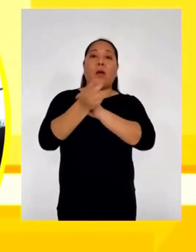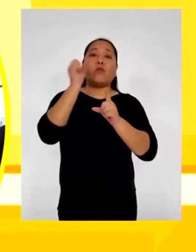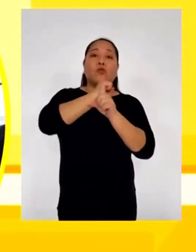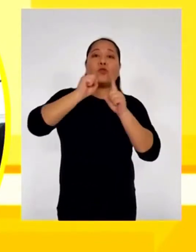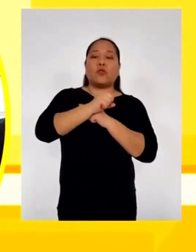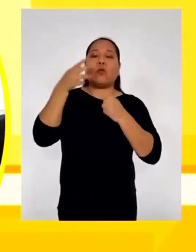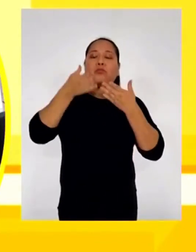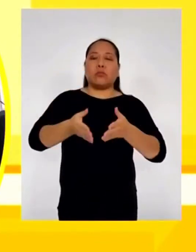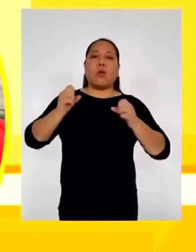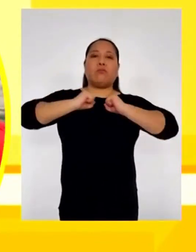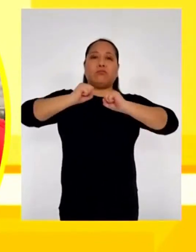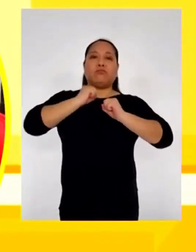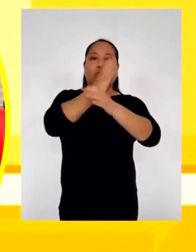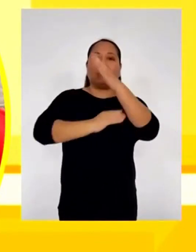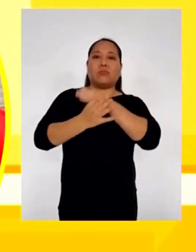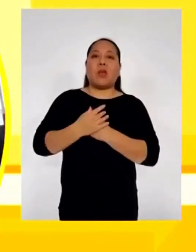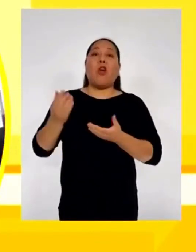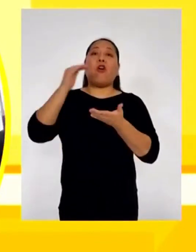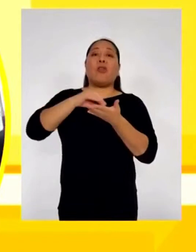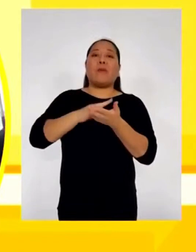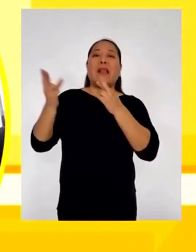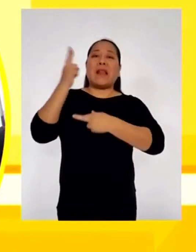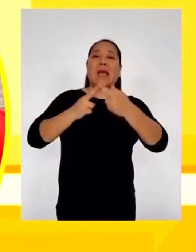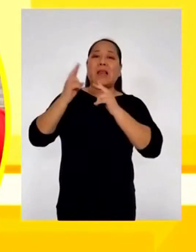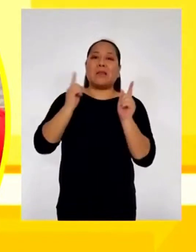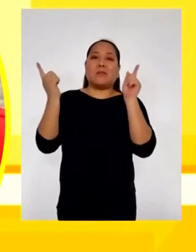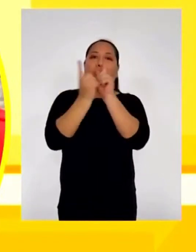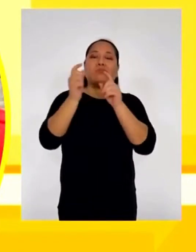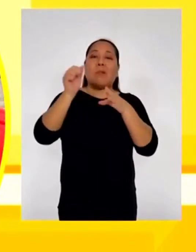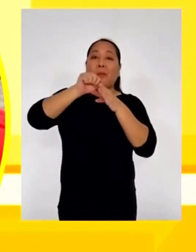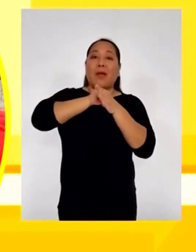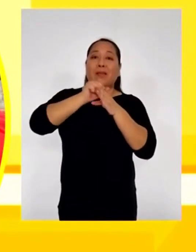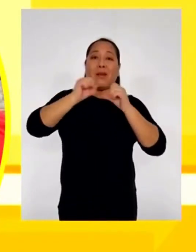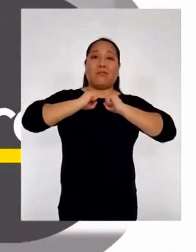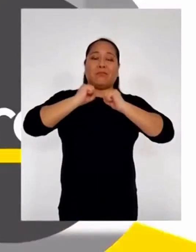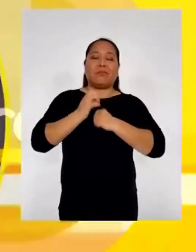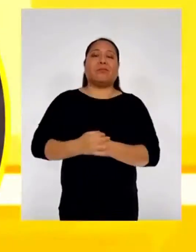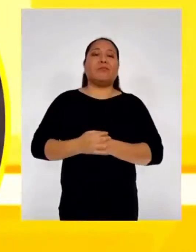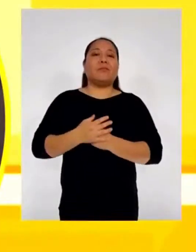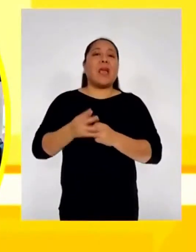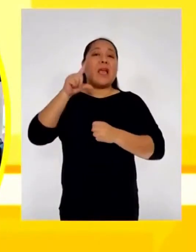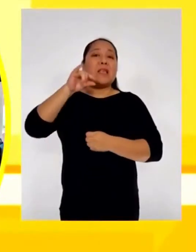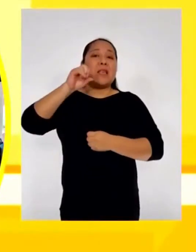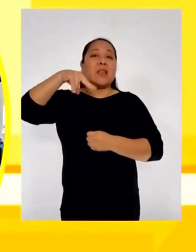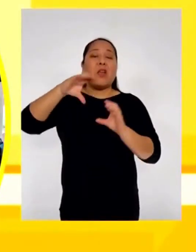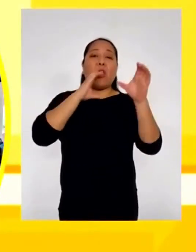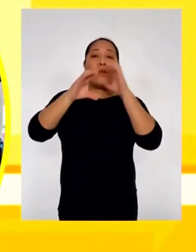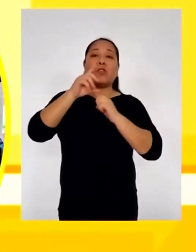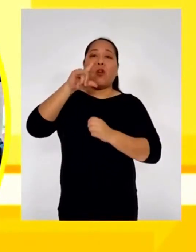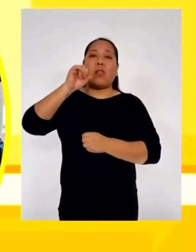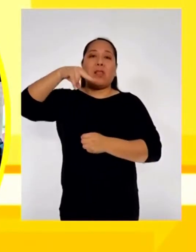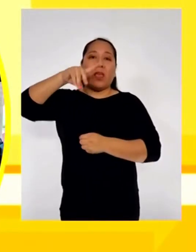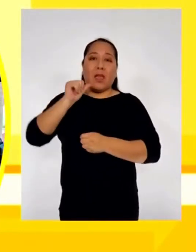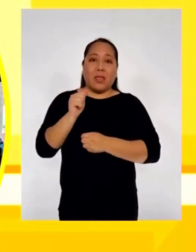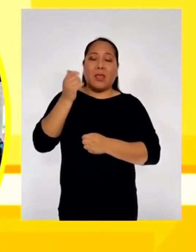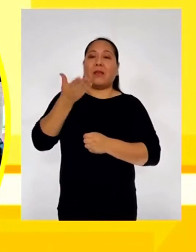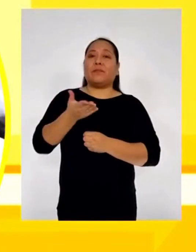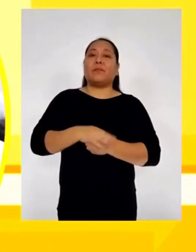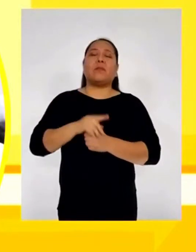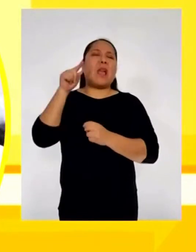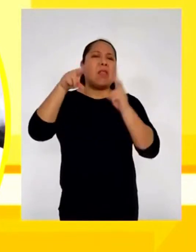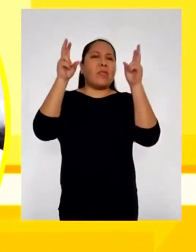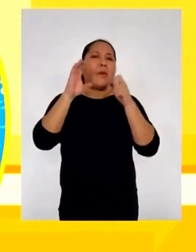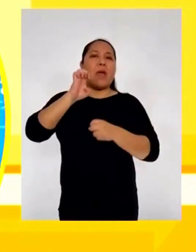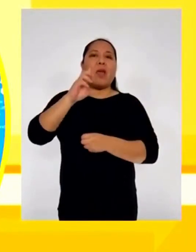cambio social a través del paradeporte, retoma los entrenamientos presenciales. Y Gina conversará con Linda de la